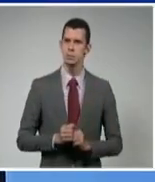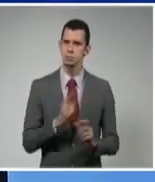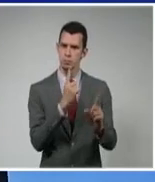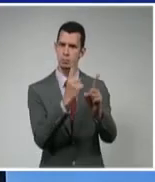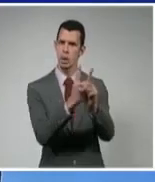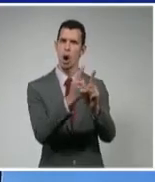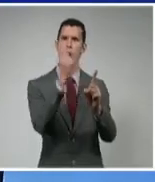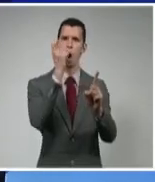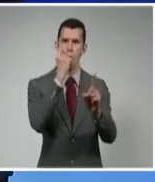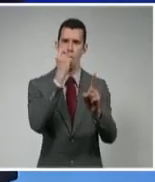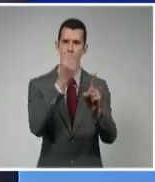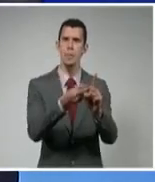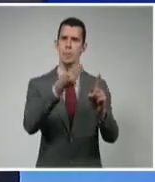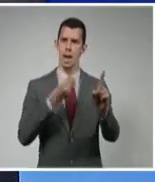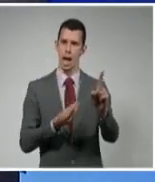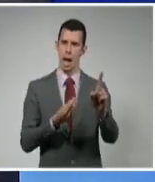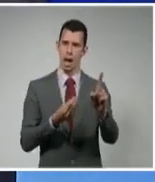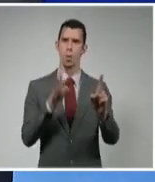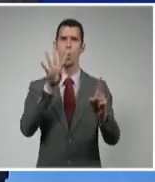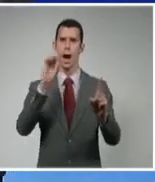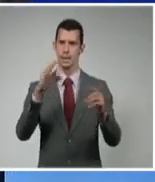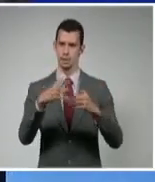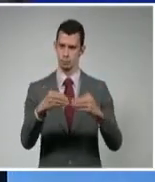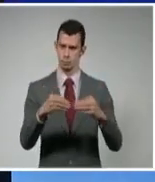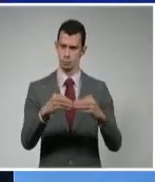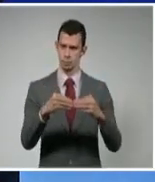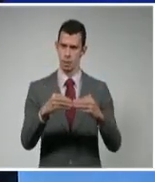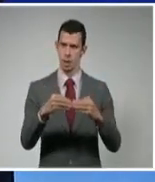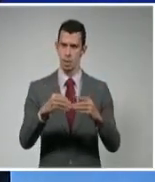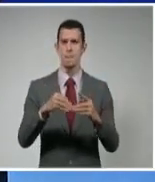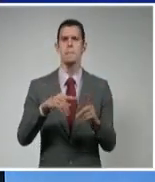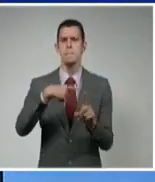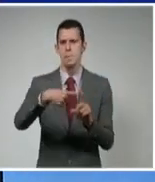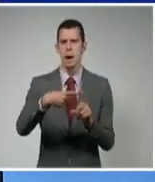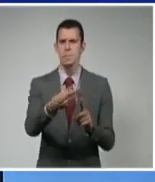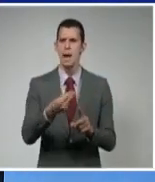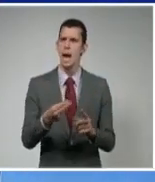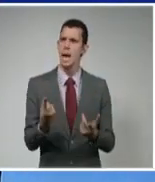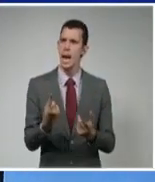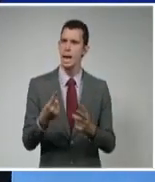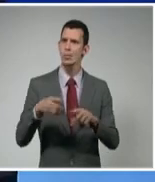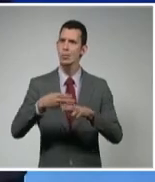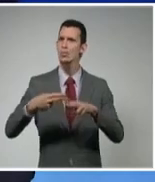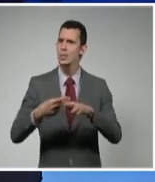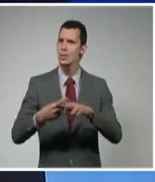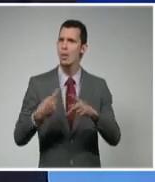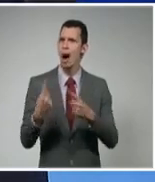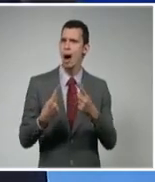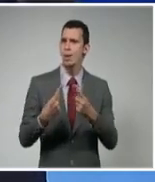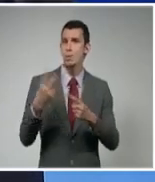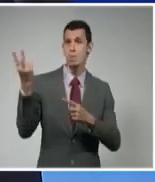que recibió los 1,000 pesos por adelantado, pero trató de esconderse después para